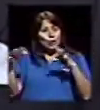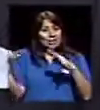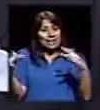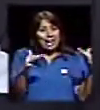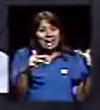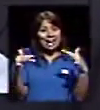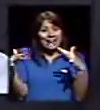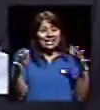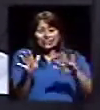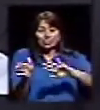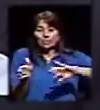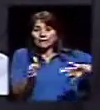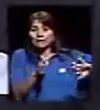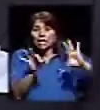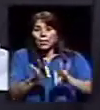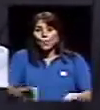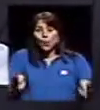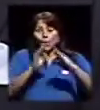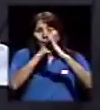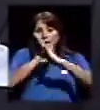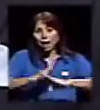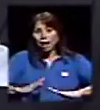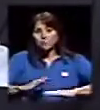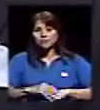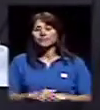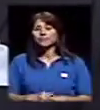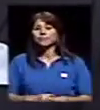la importancia de la paz, ¿verdad?